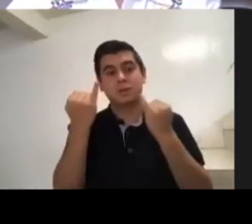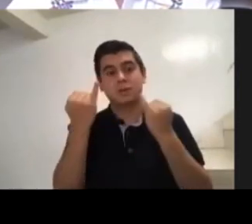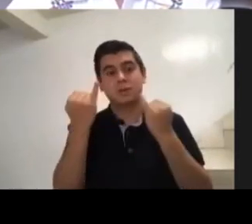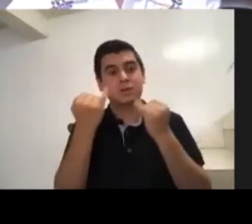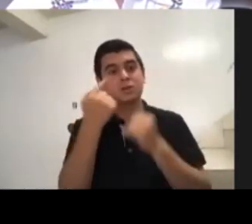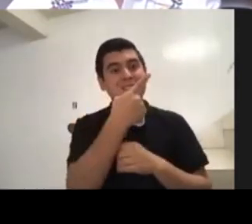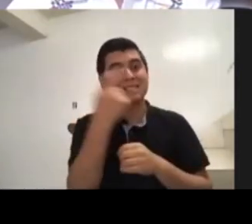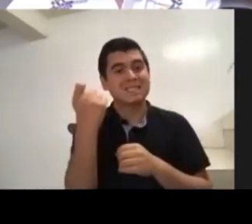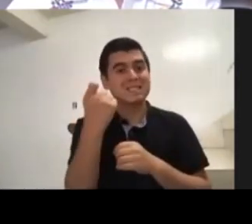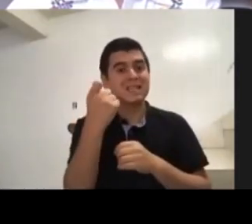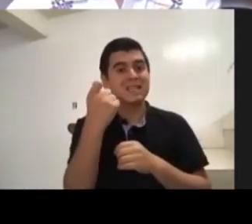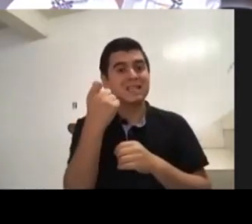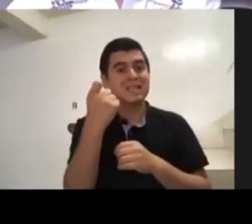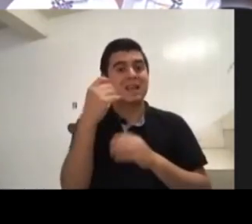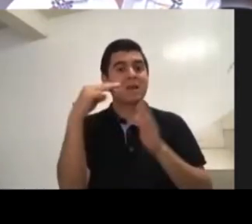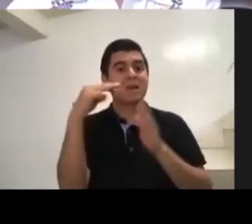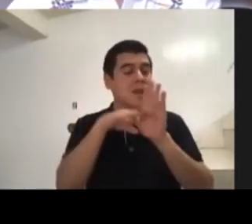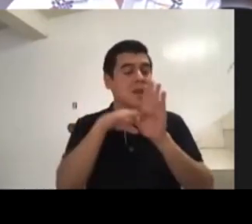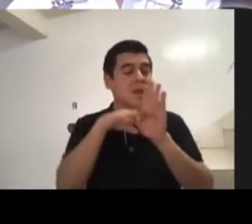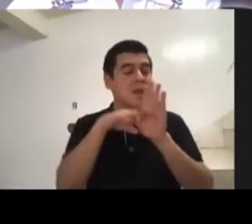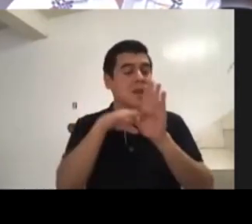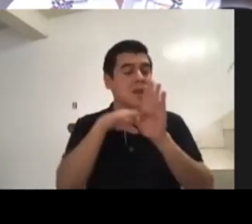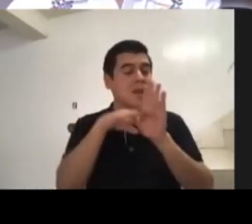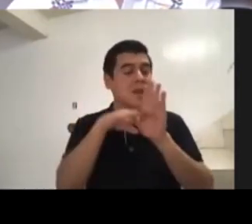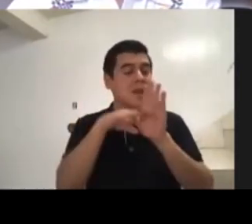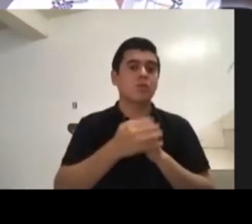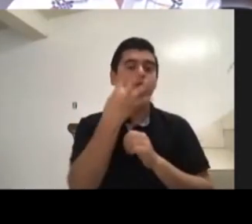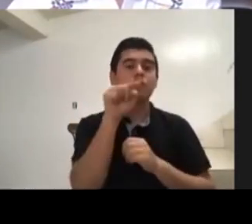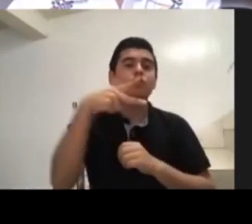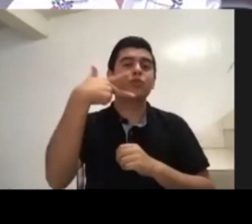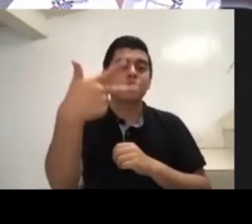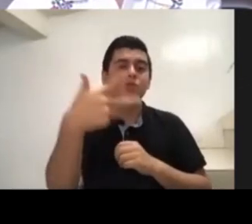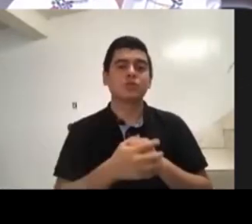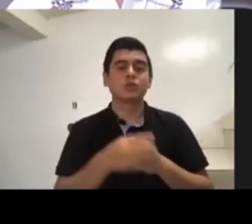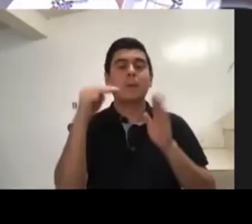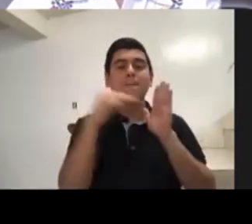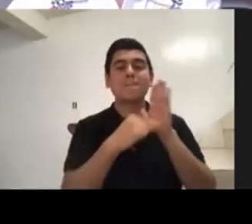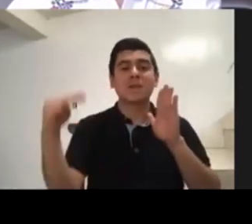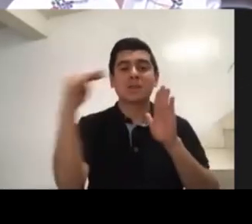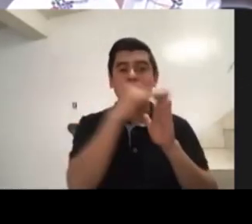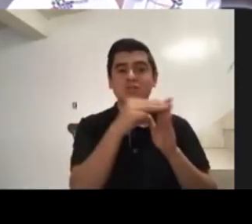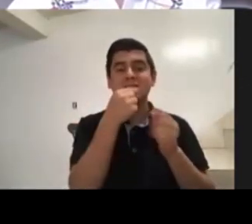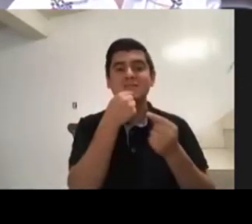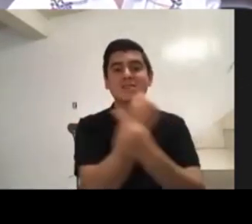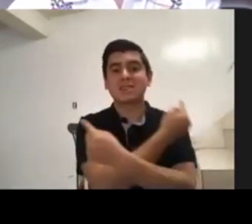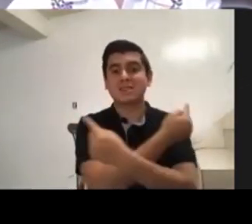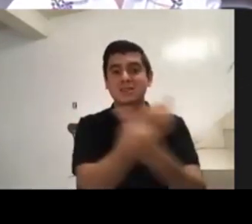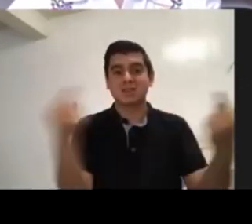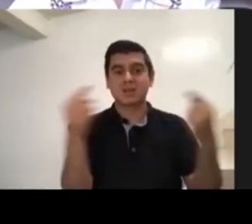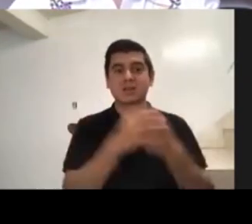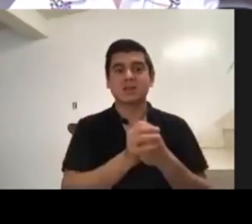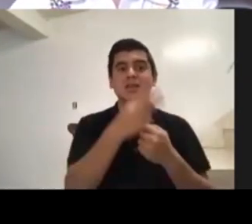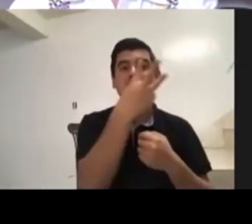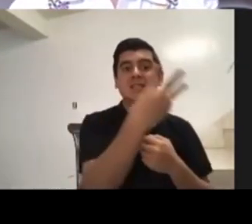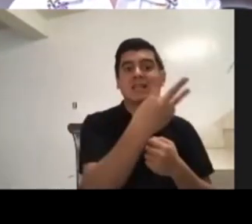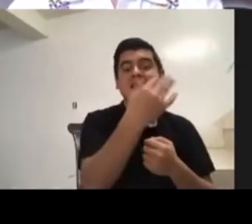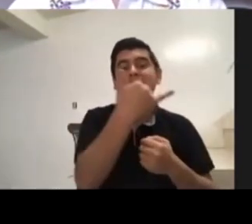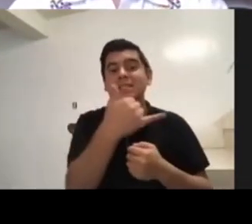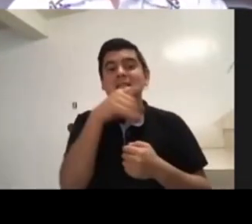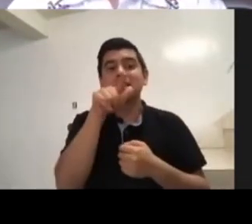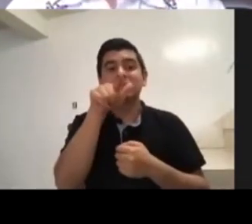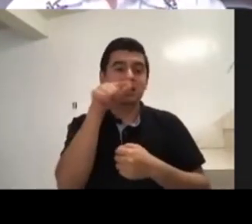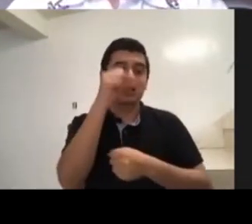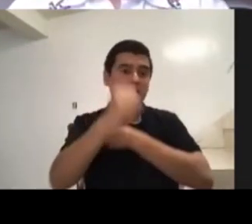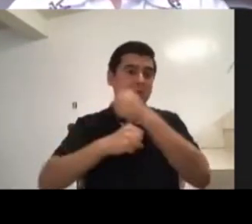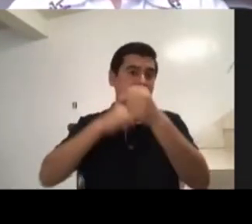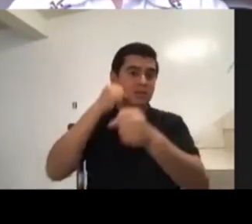4.8 millones de niños y niñas de entre 3 y 17 años estaban fuera de la escuela. Este